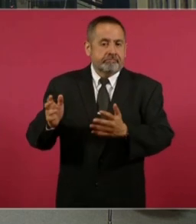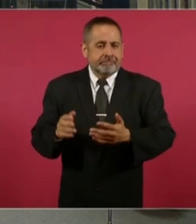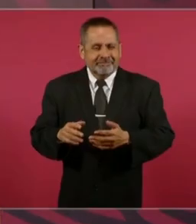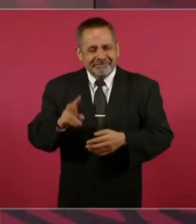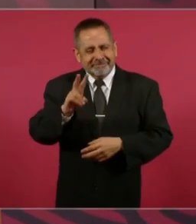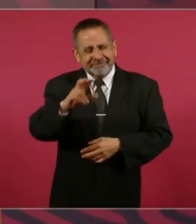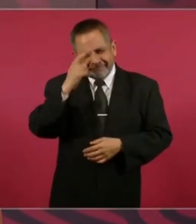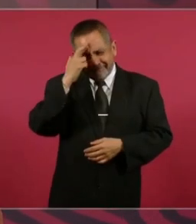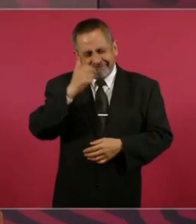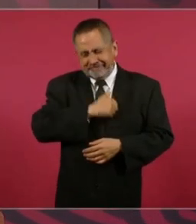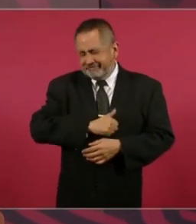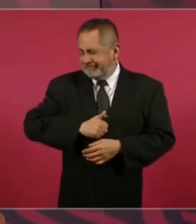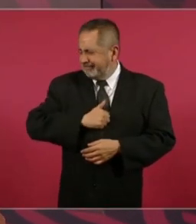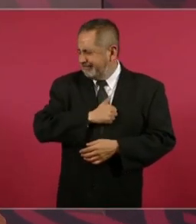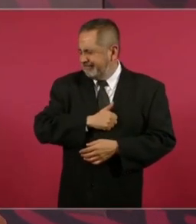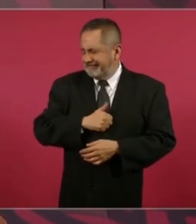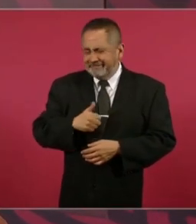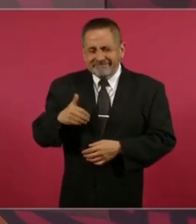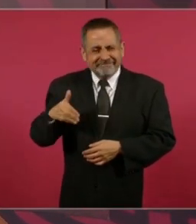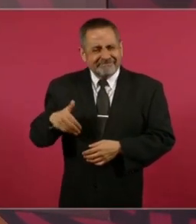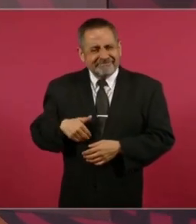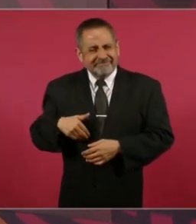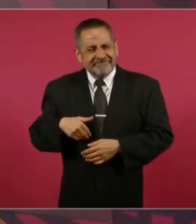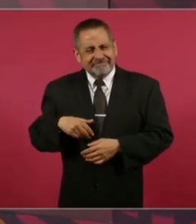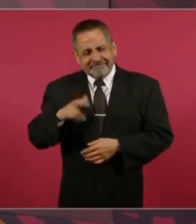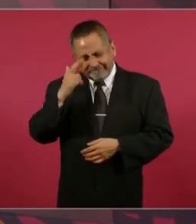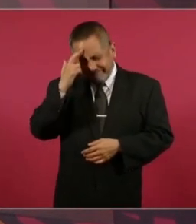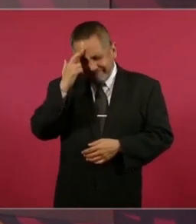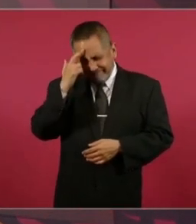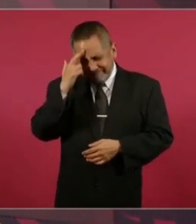que me duele mucho